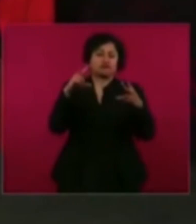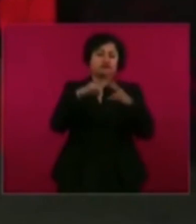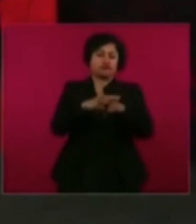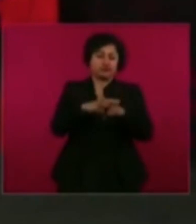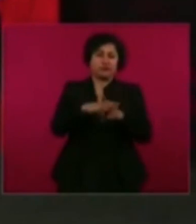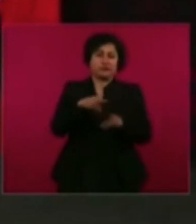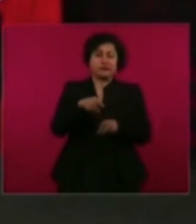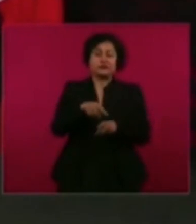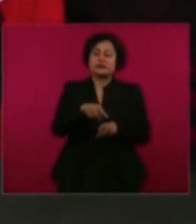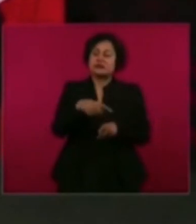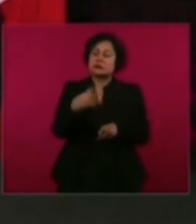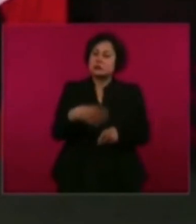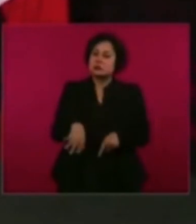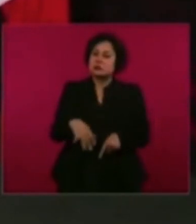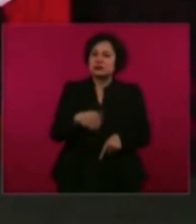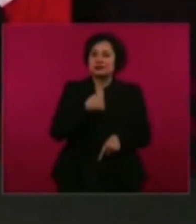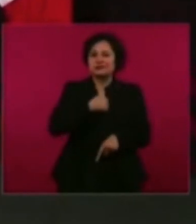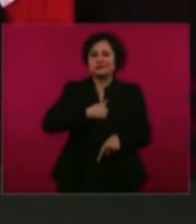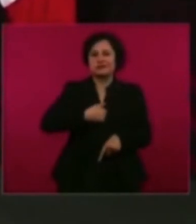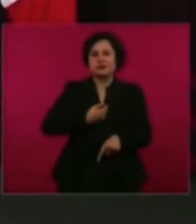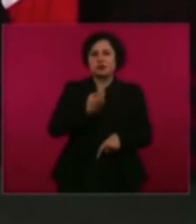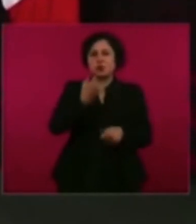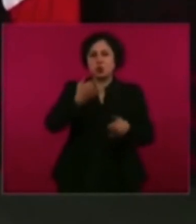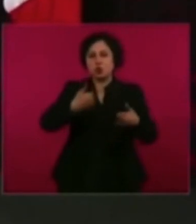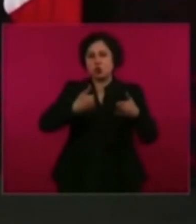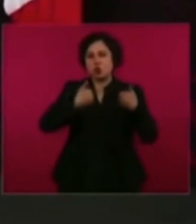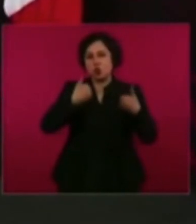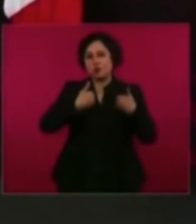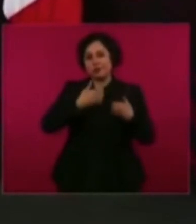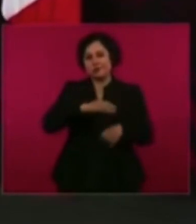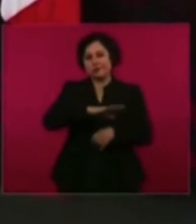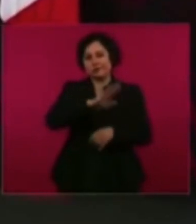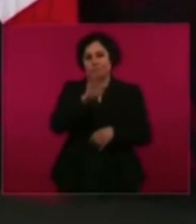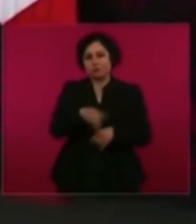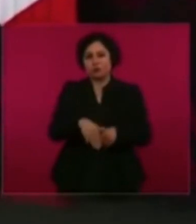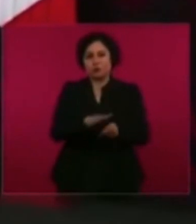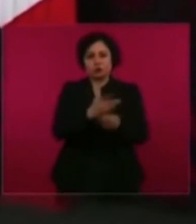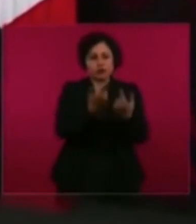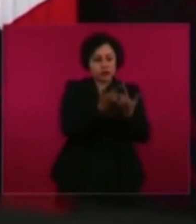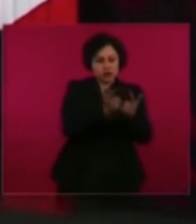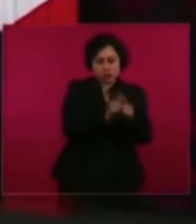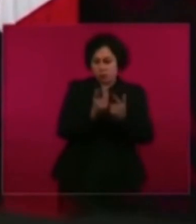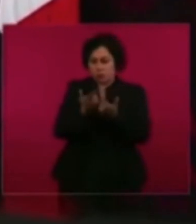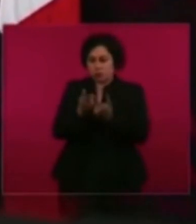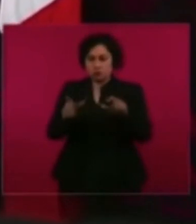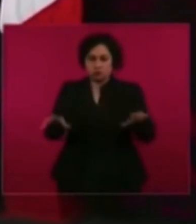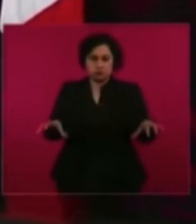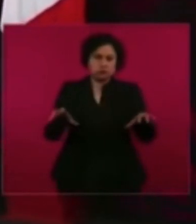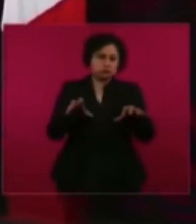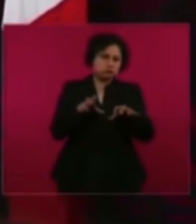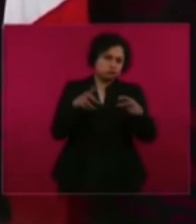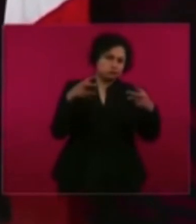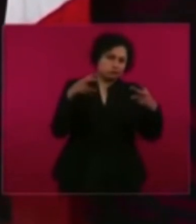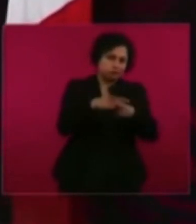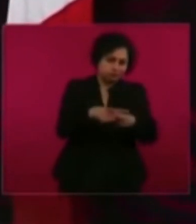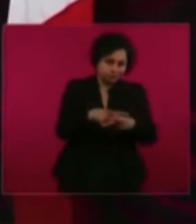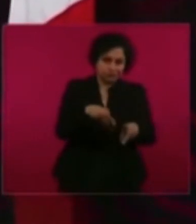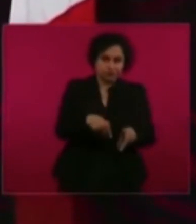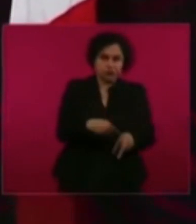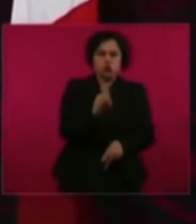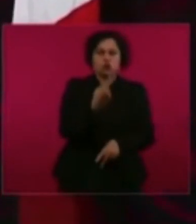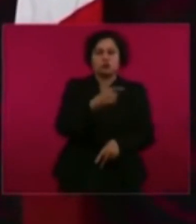en ese enfrentamiento entre los grupos, y ya se está haciendo la